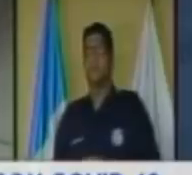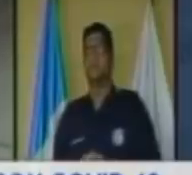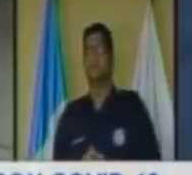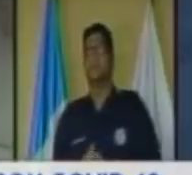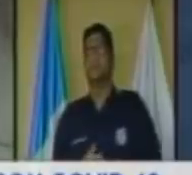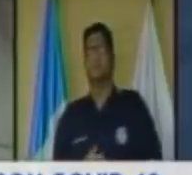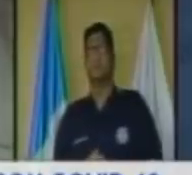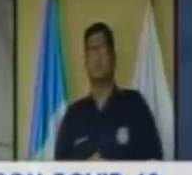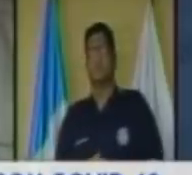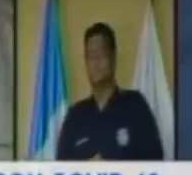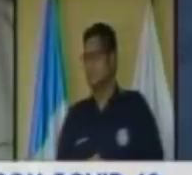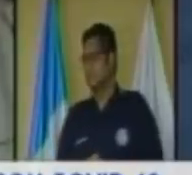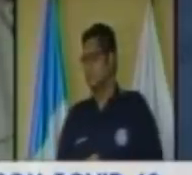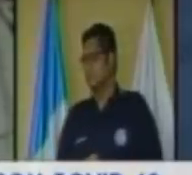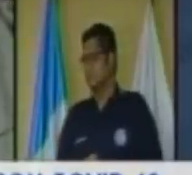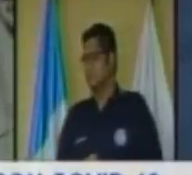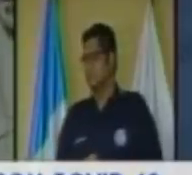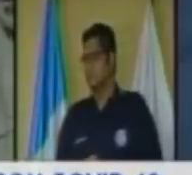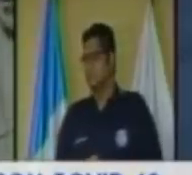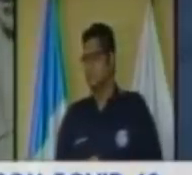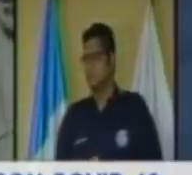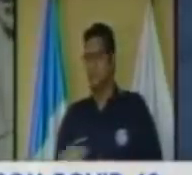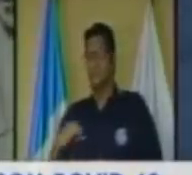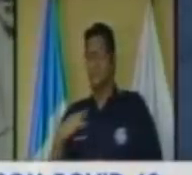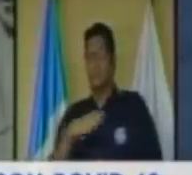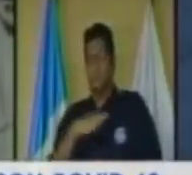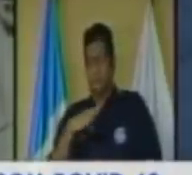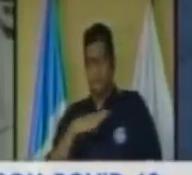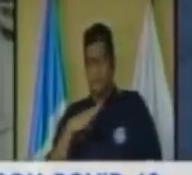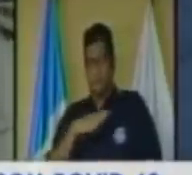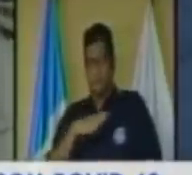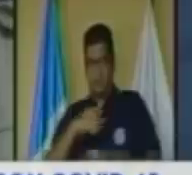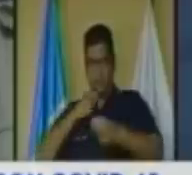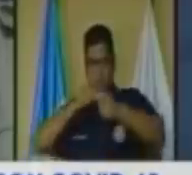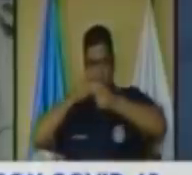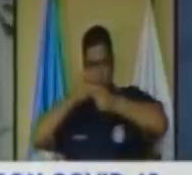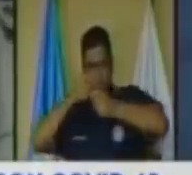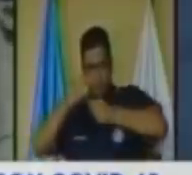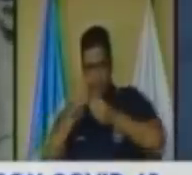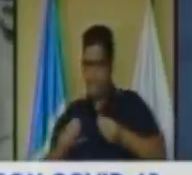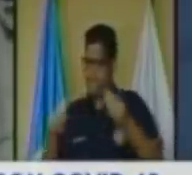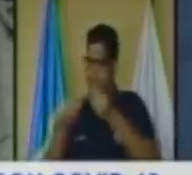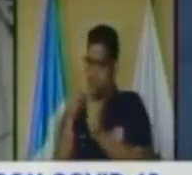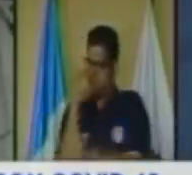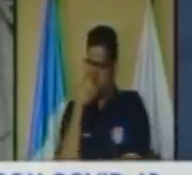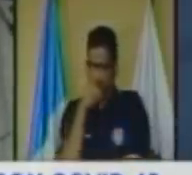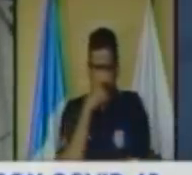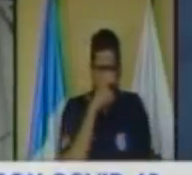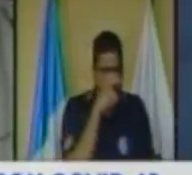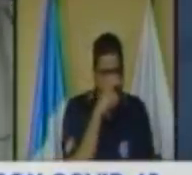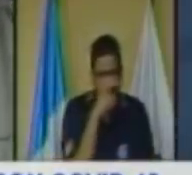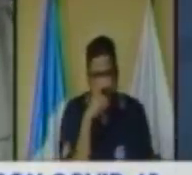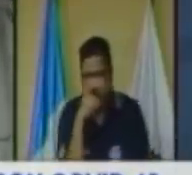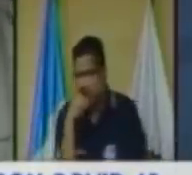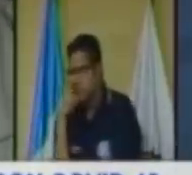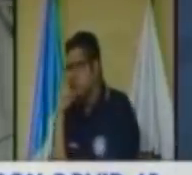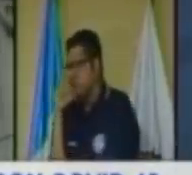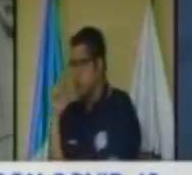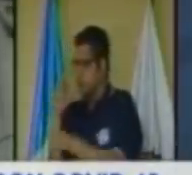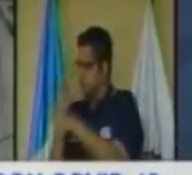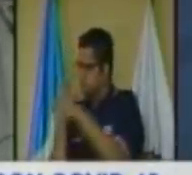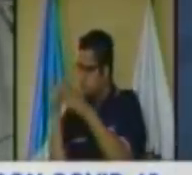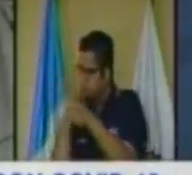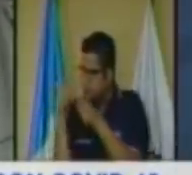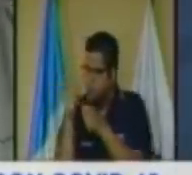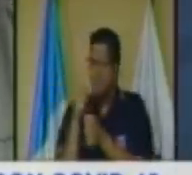como en el aeropuerto, tengamos controles más estrictos para el control